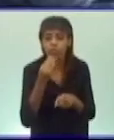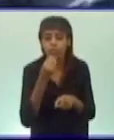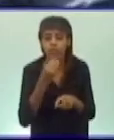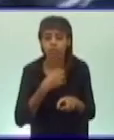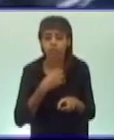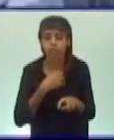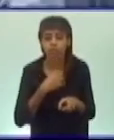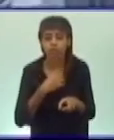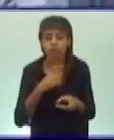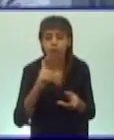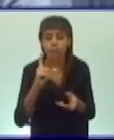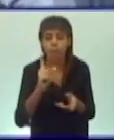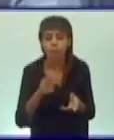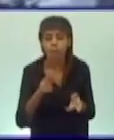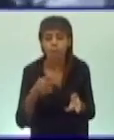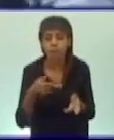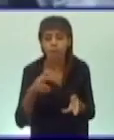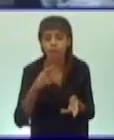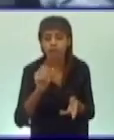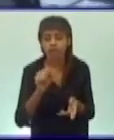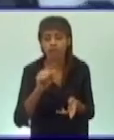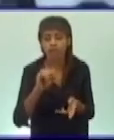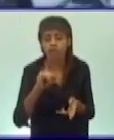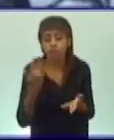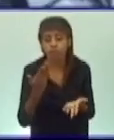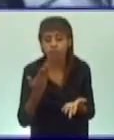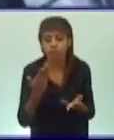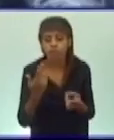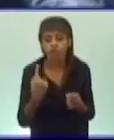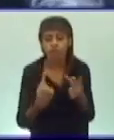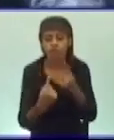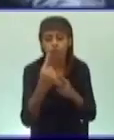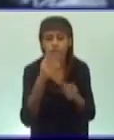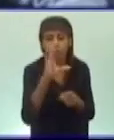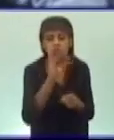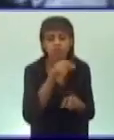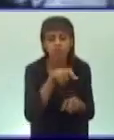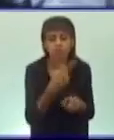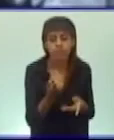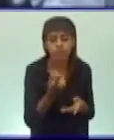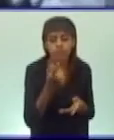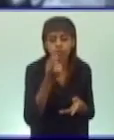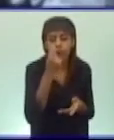partido? ¿Cuál es? Un compañero de aquí,